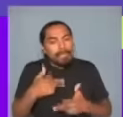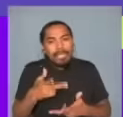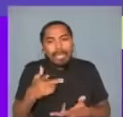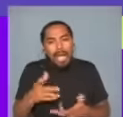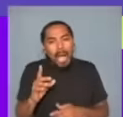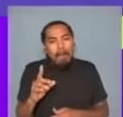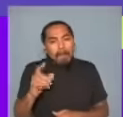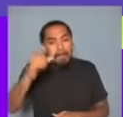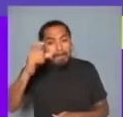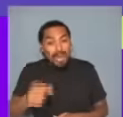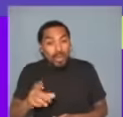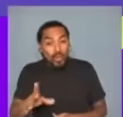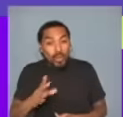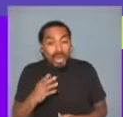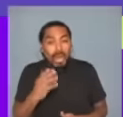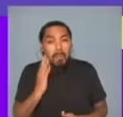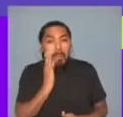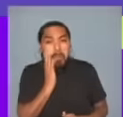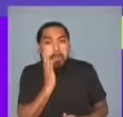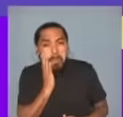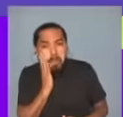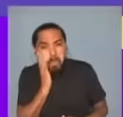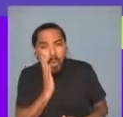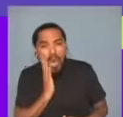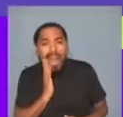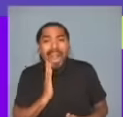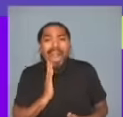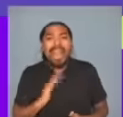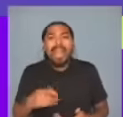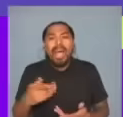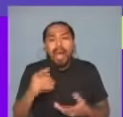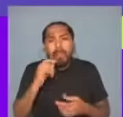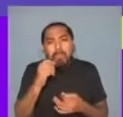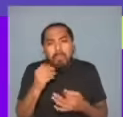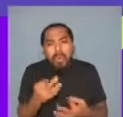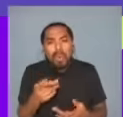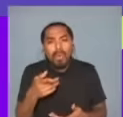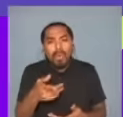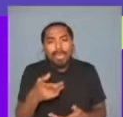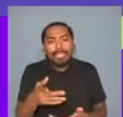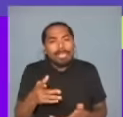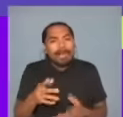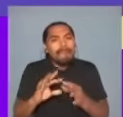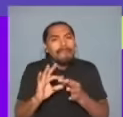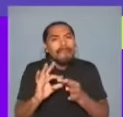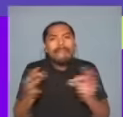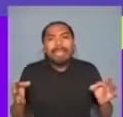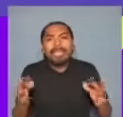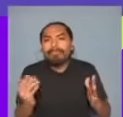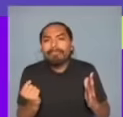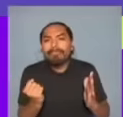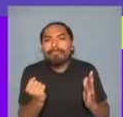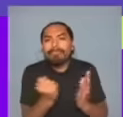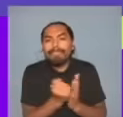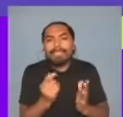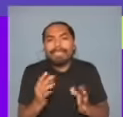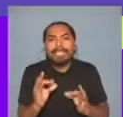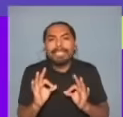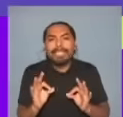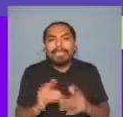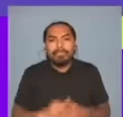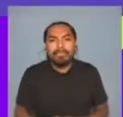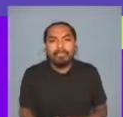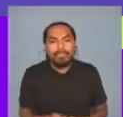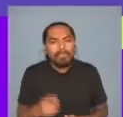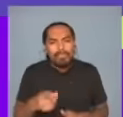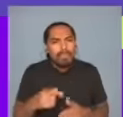como una frase hecha, ¿no? En esta oportunidad creo que no es una frase hecha, ¿no? Creo que es la persona más grande